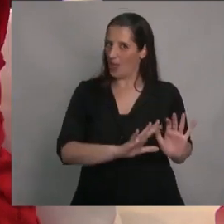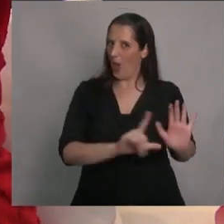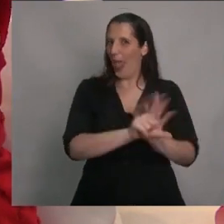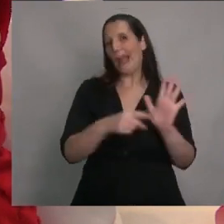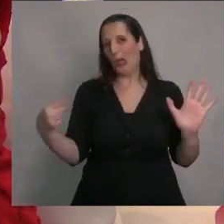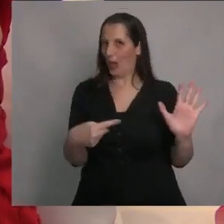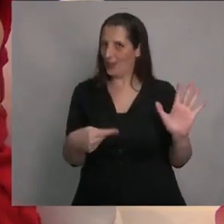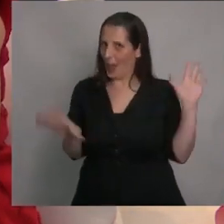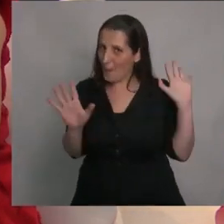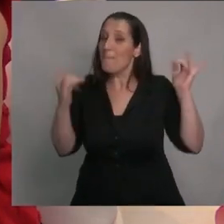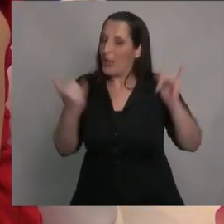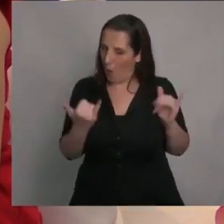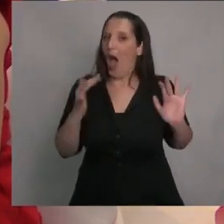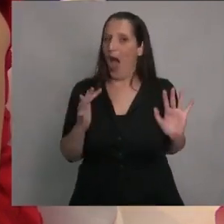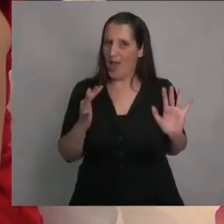contención.